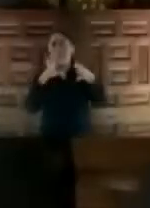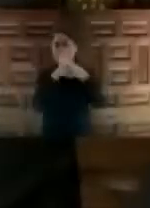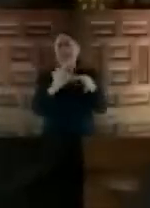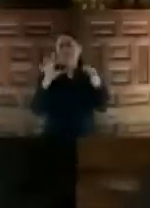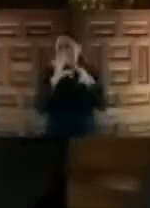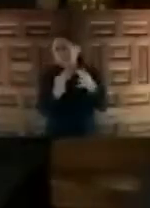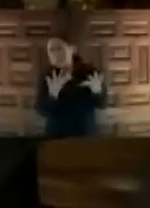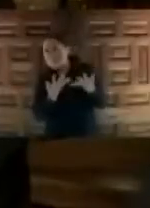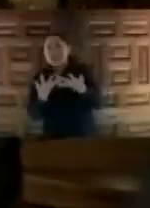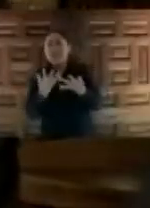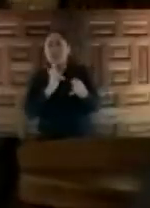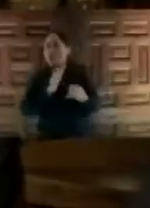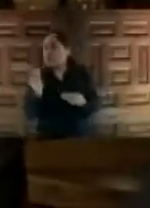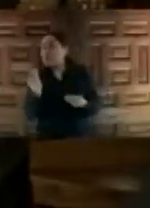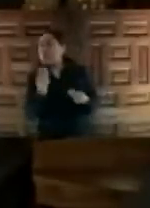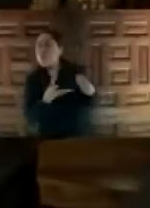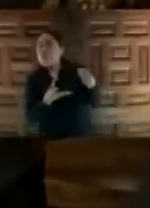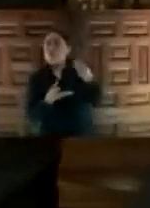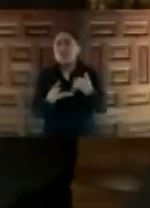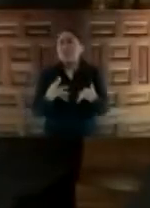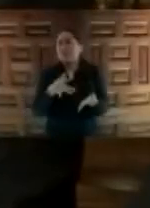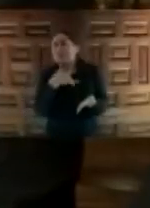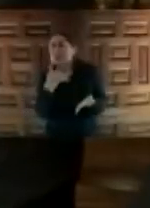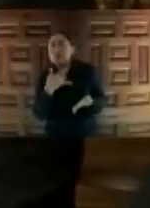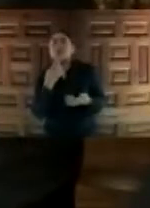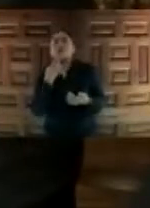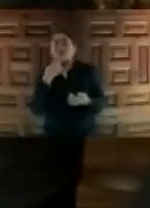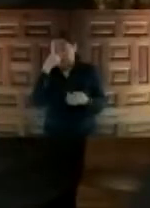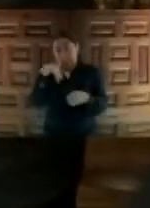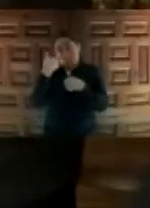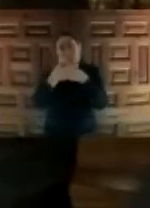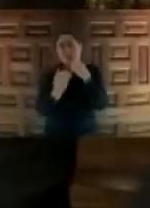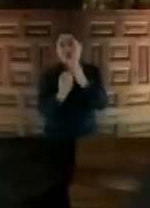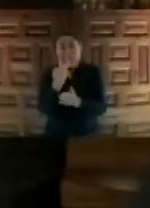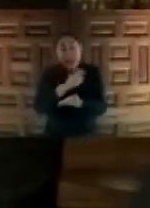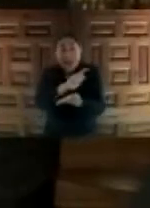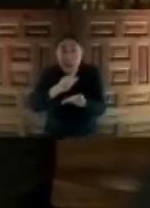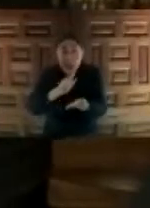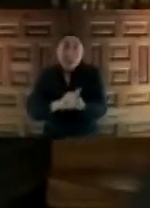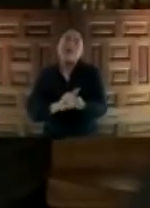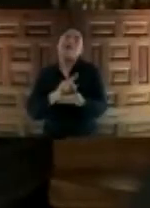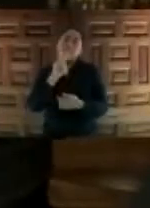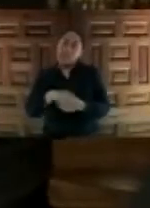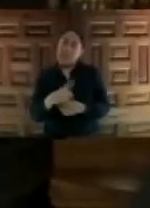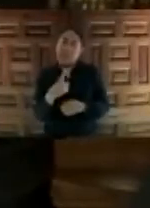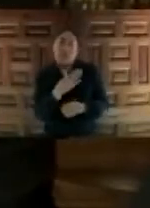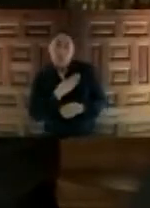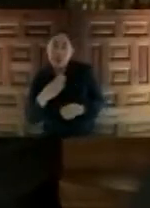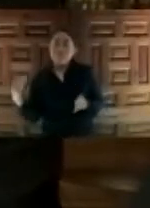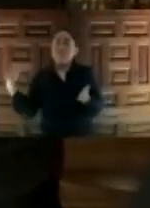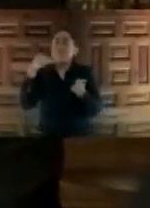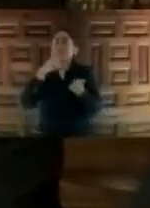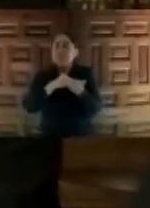manera que pudiéramos ir abonando también en el sentido de la construcción de la nueva ley. y que afortunadamente llega con